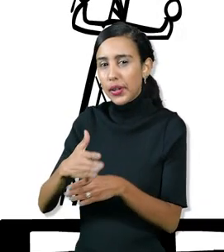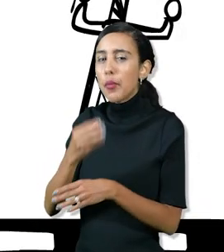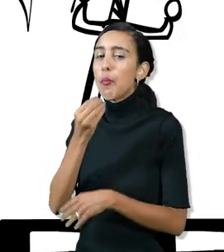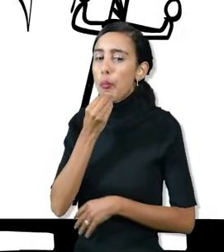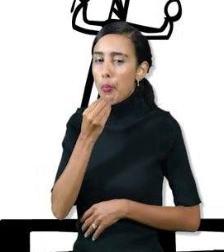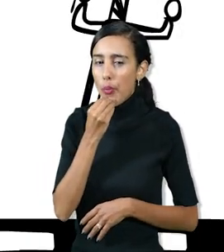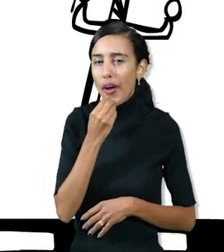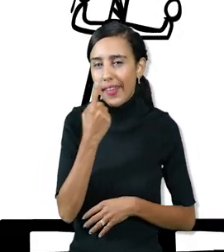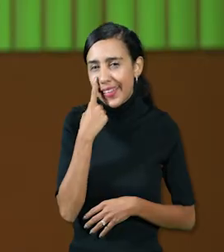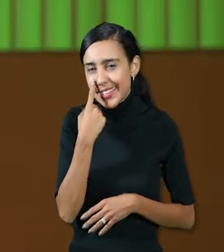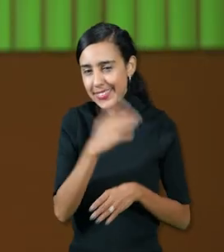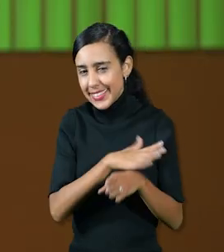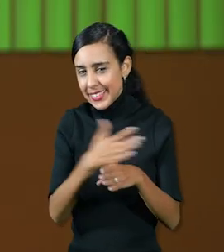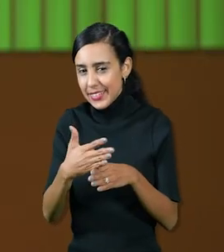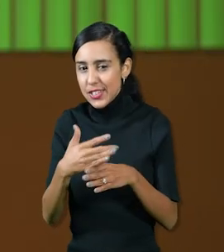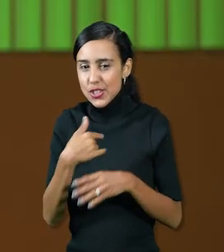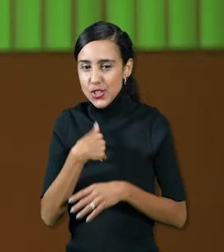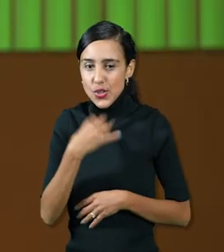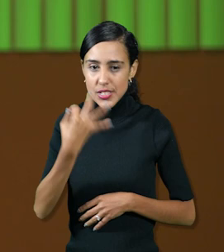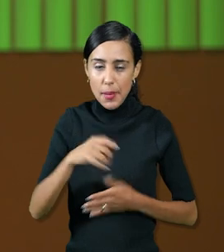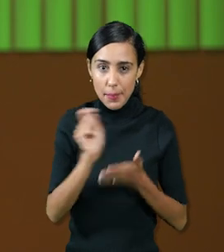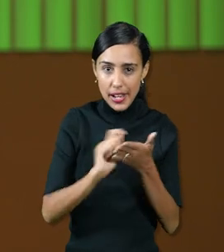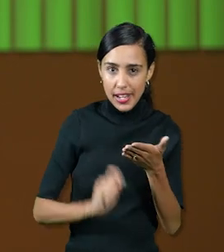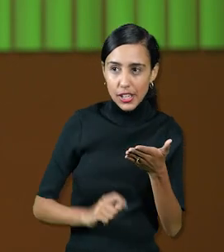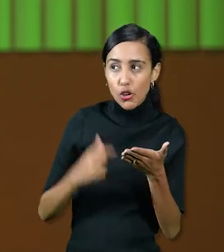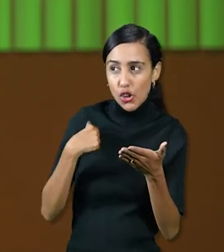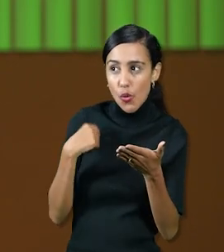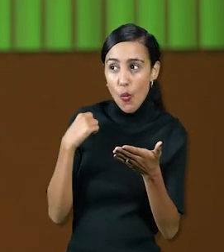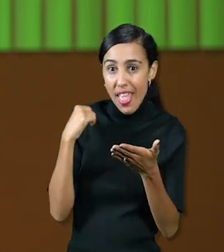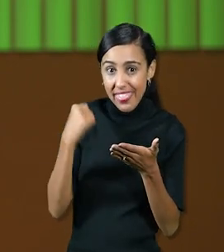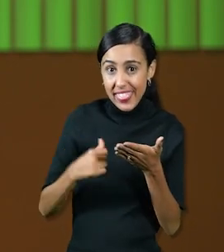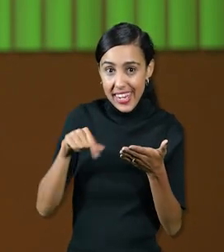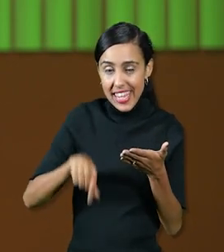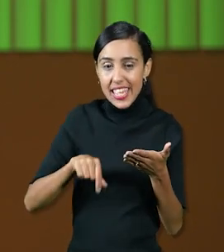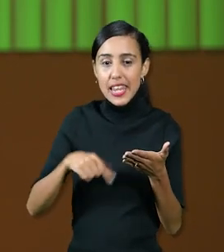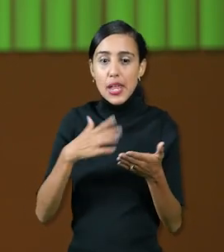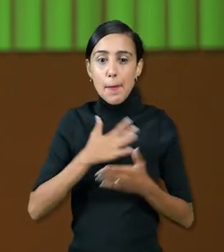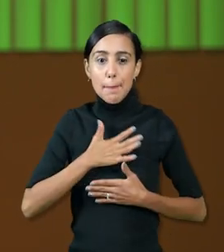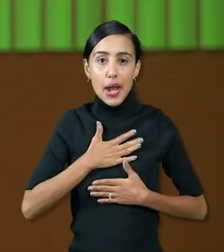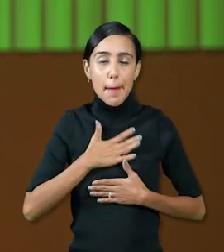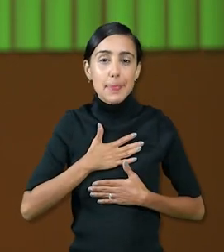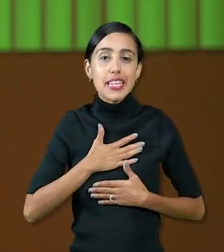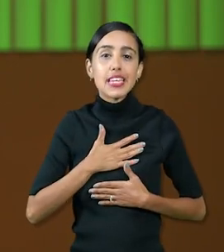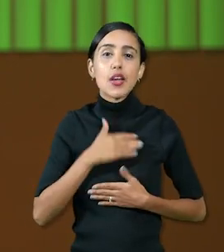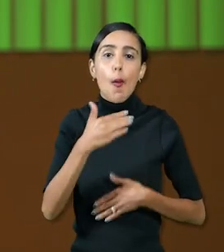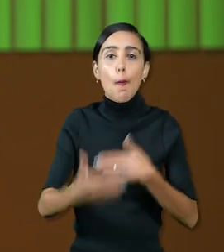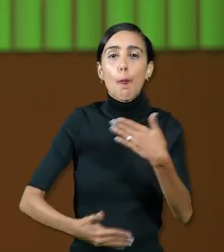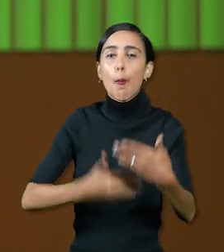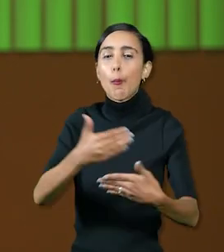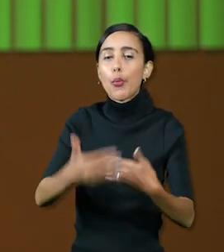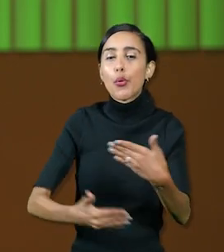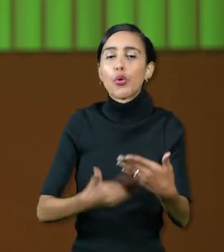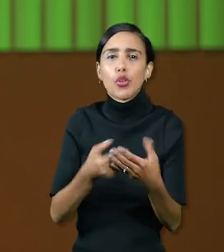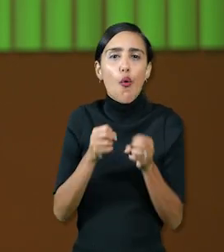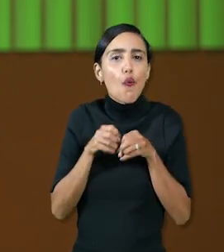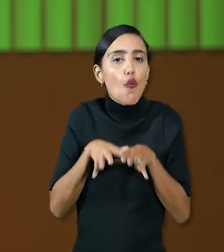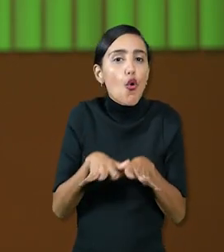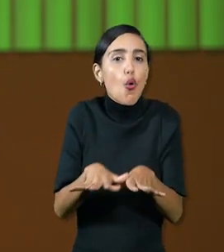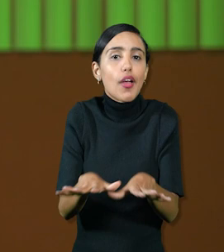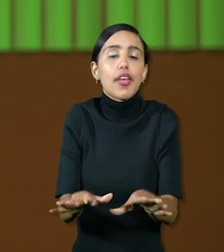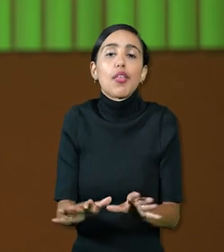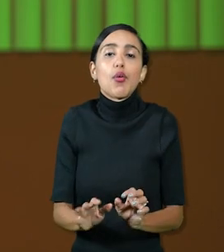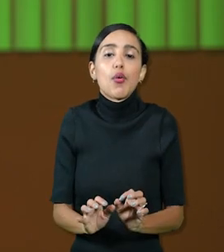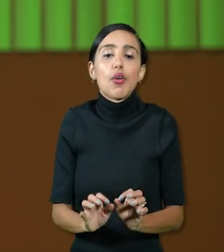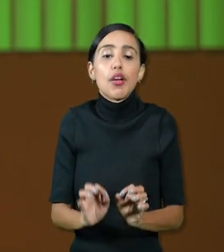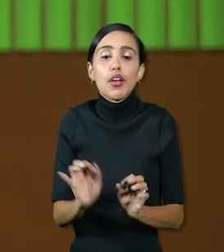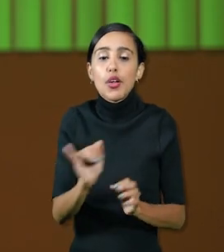quizás la diferencia. En mi caso, yo siempre he escrito lo que voy a dirigir. Y entonces para mí es un proceso muy fluido, ¿no? El de